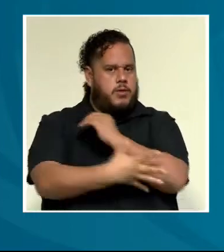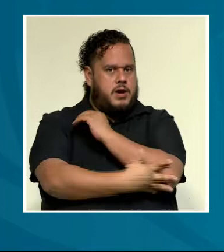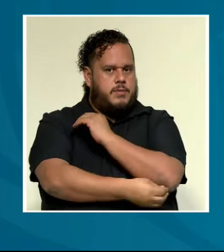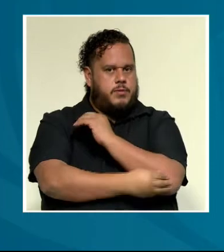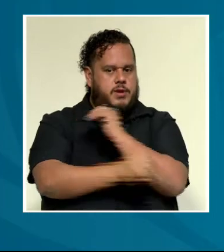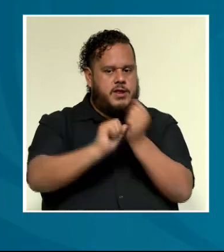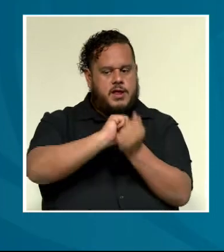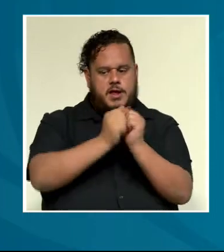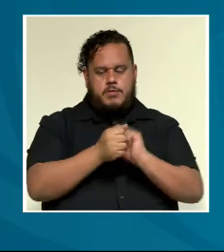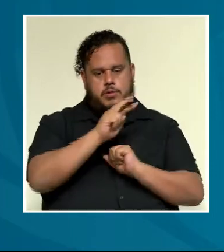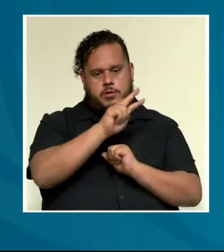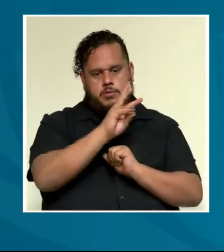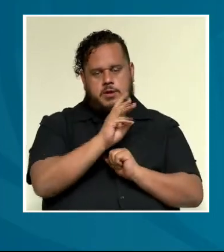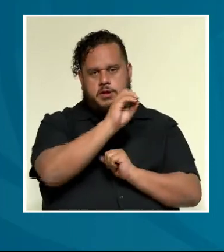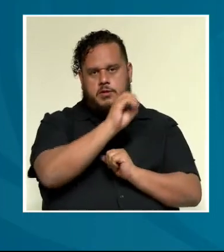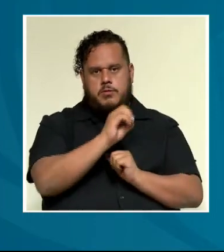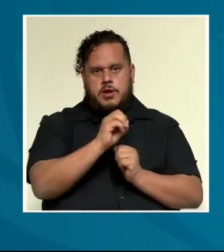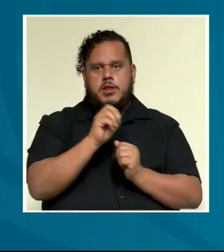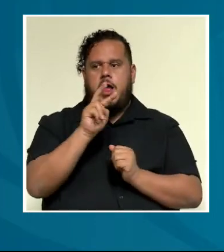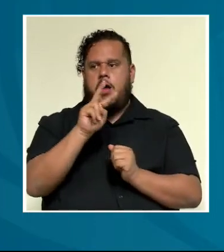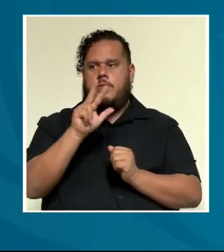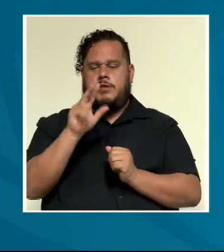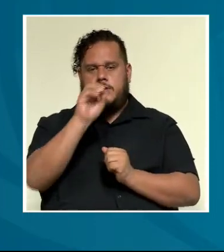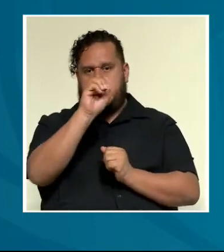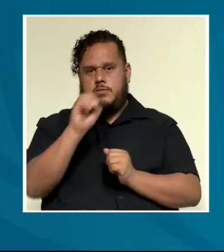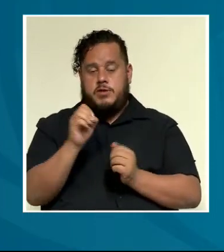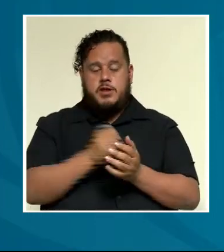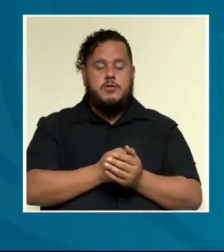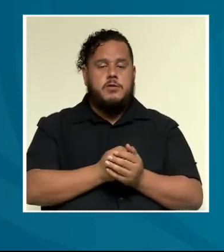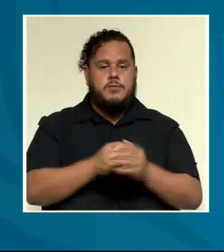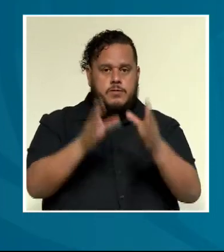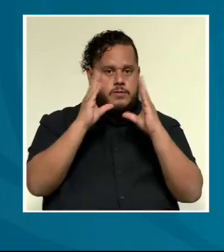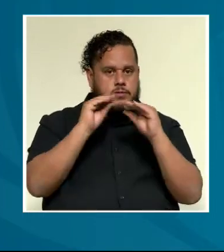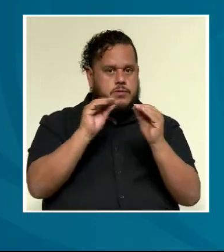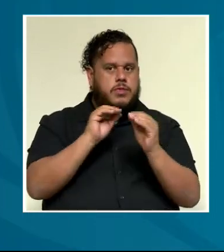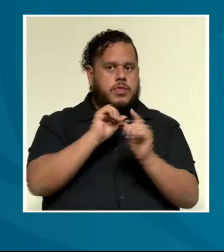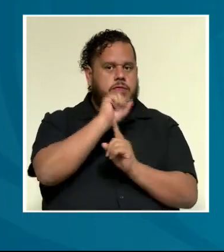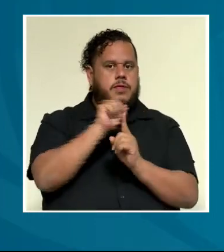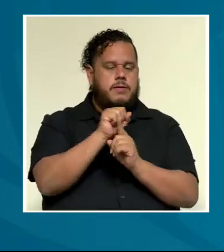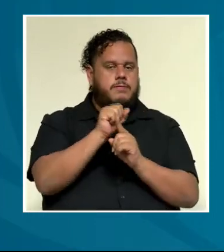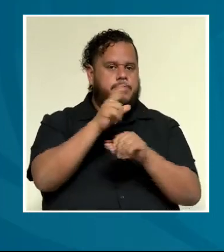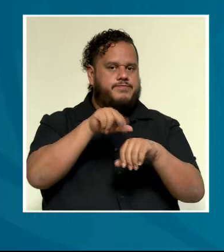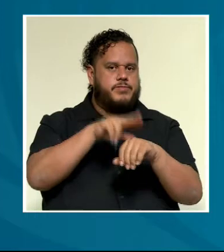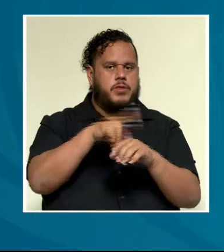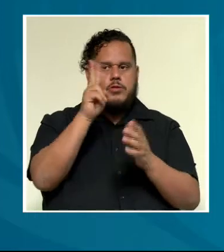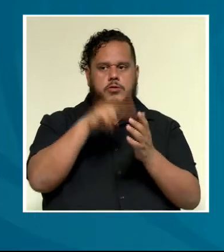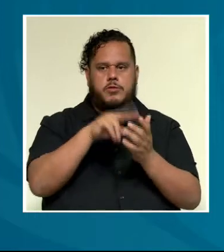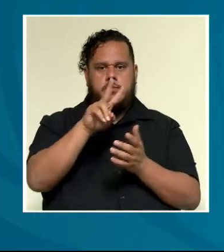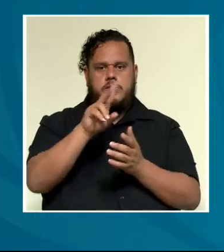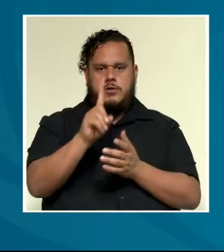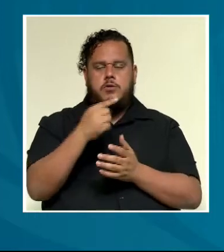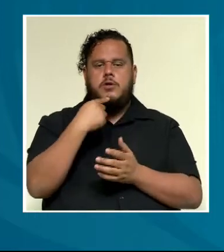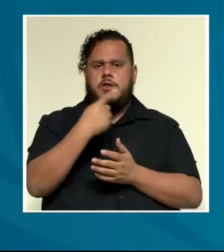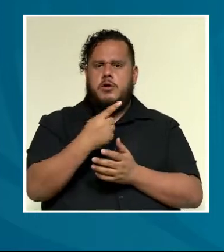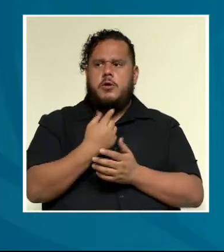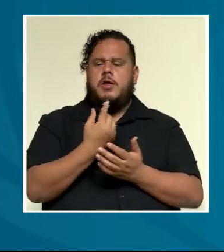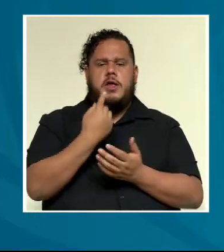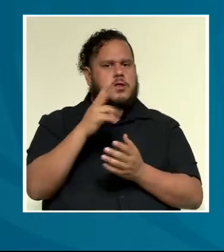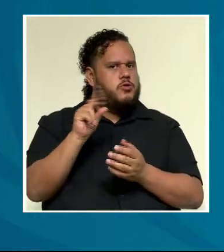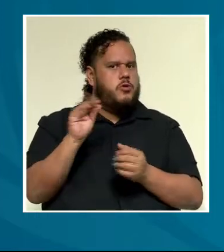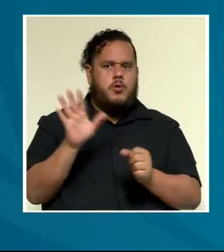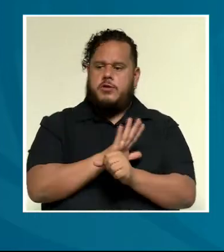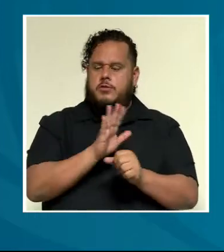de un 26% a un 23%, el informe del Estado de la Nación 2021 señaló que no es suficiente